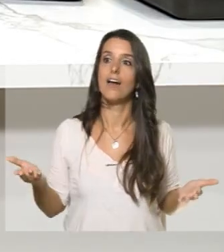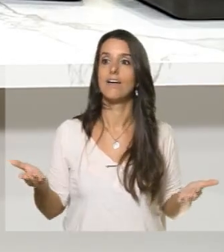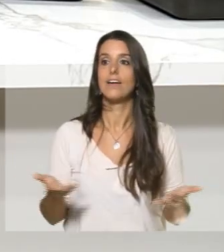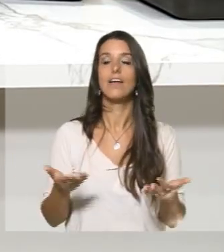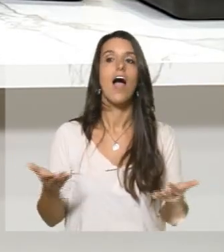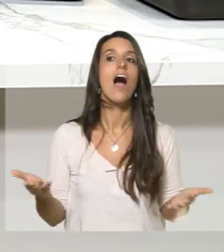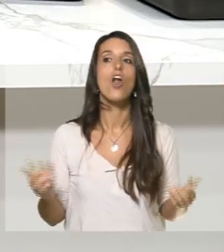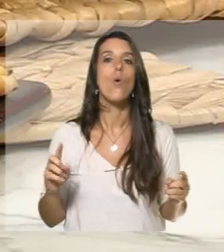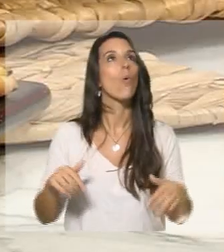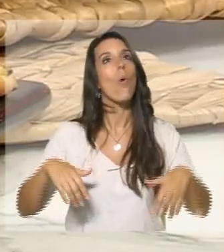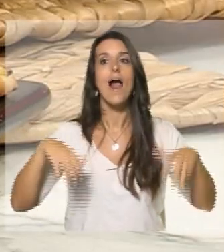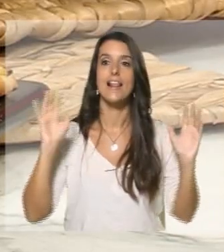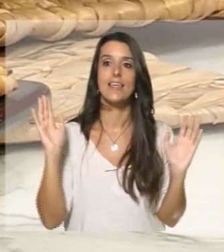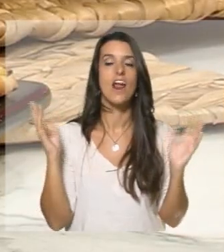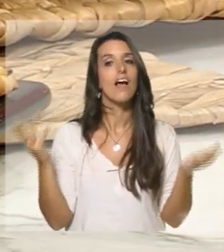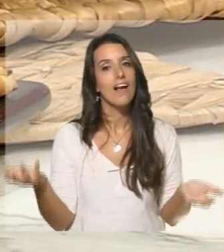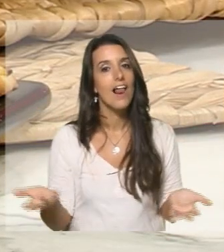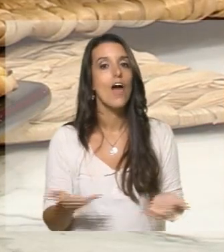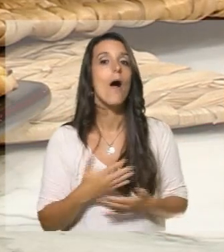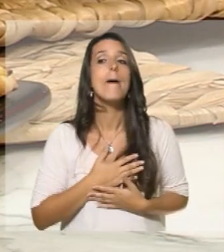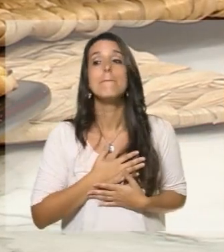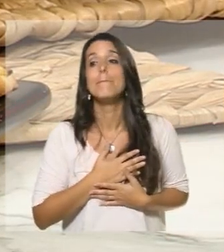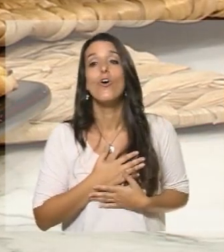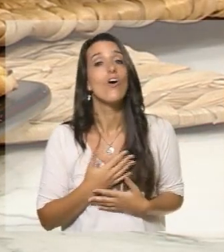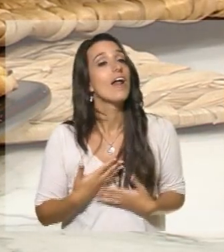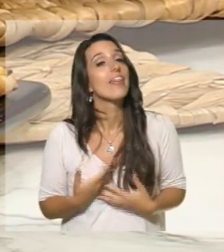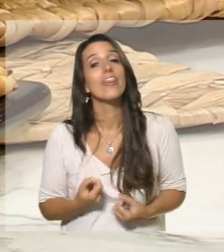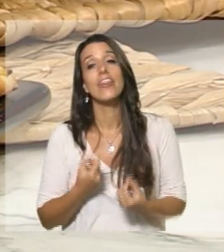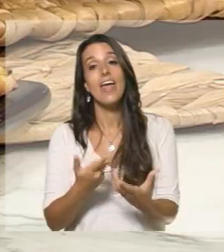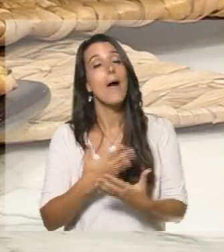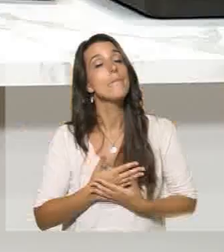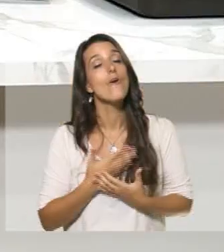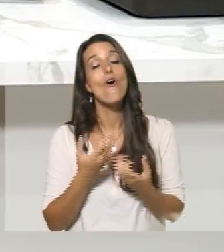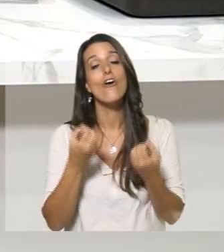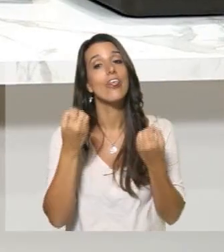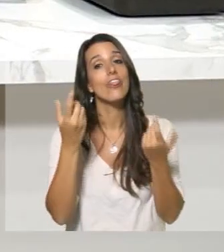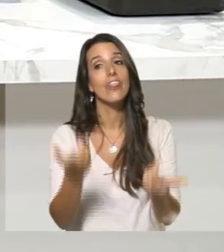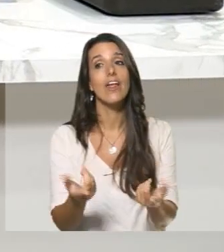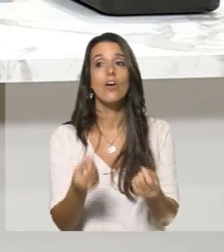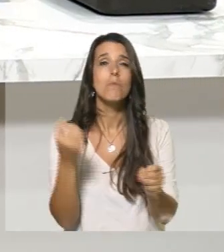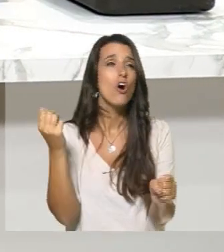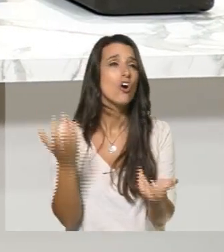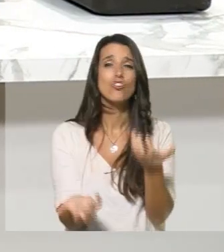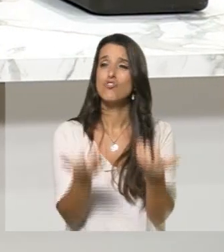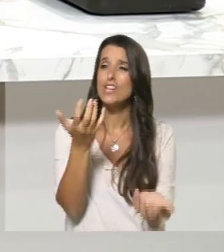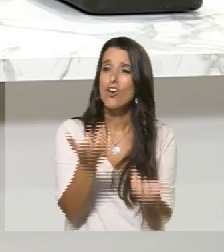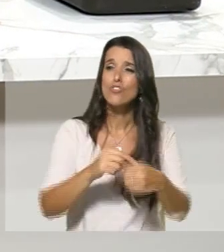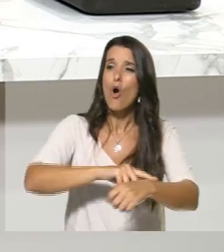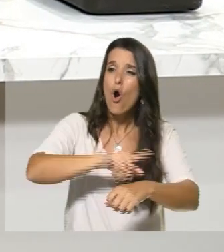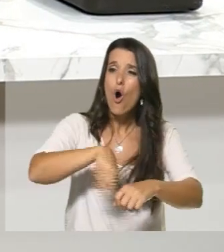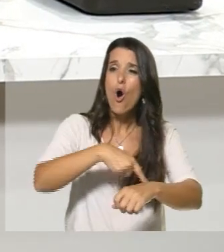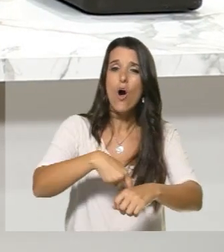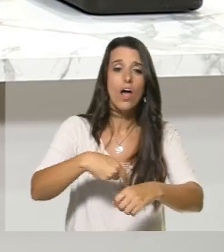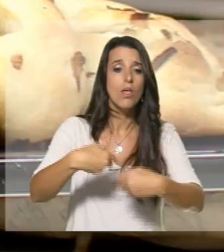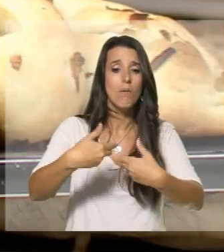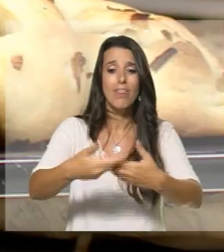agarrar y tirar ahí los palitos. Eso, eso, eso. Pongámosle amor. Amor a la presentación, chicos. A todo, claro. Viste que te mataste cocinando todo y después como